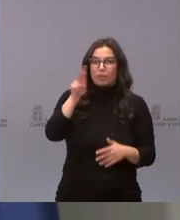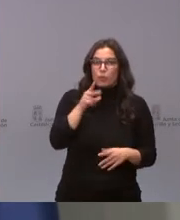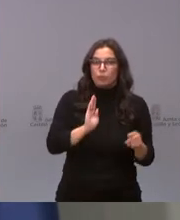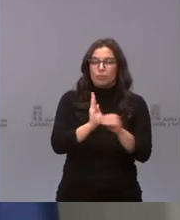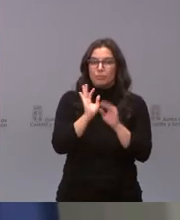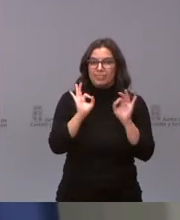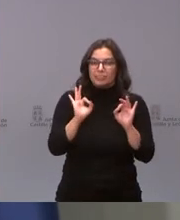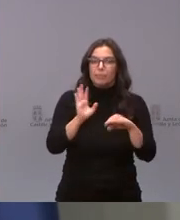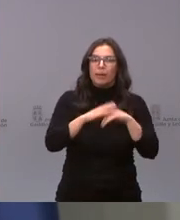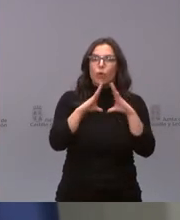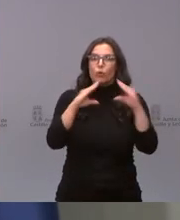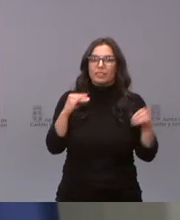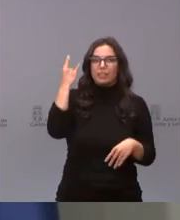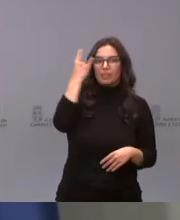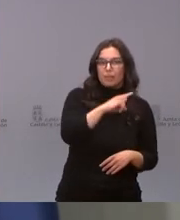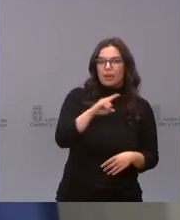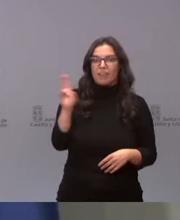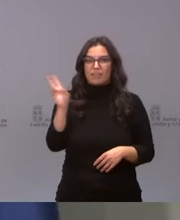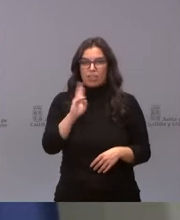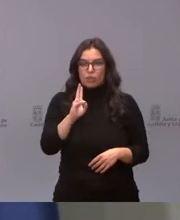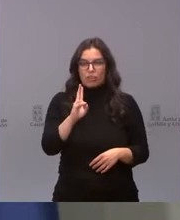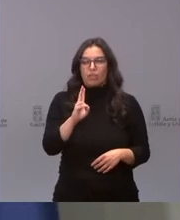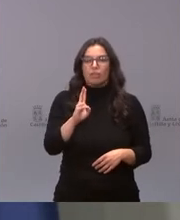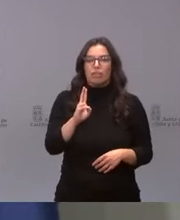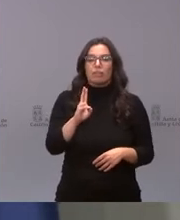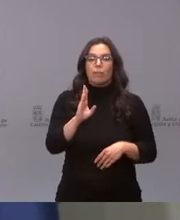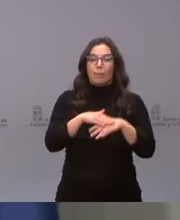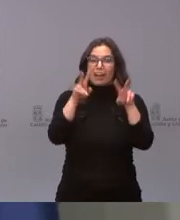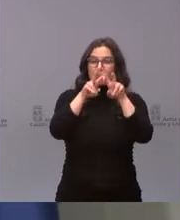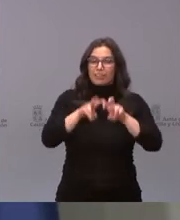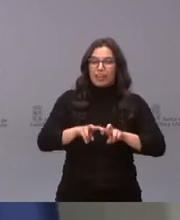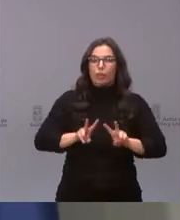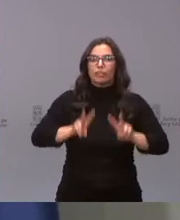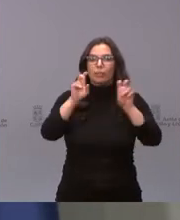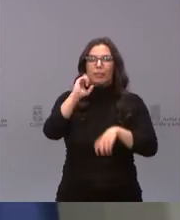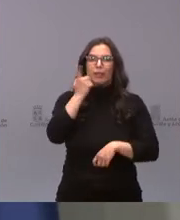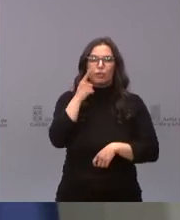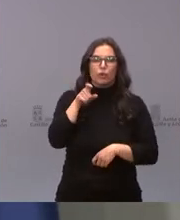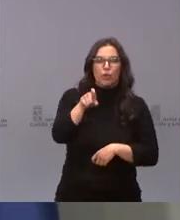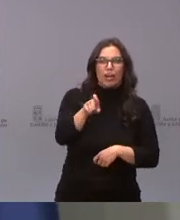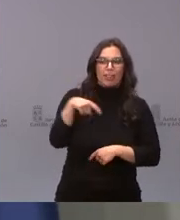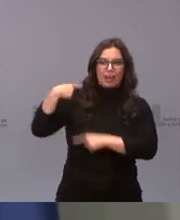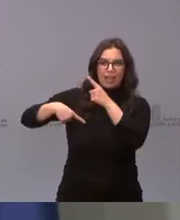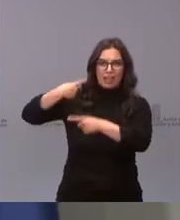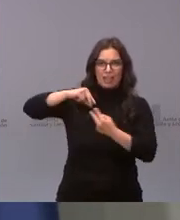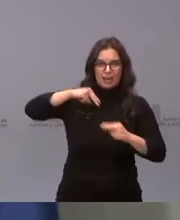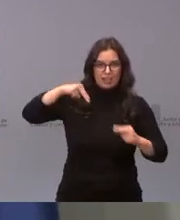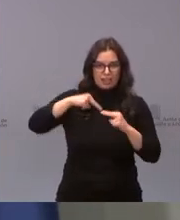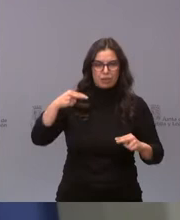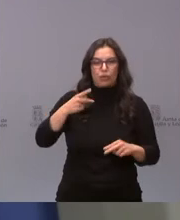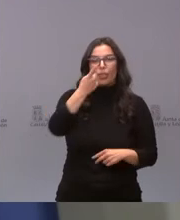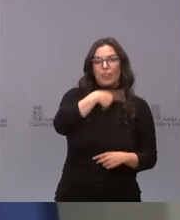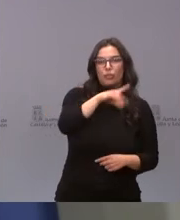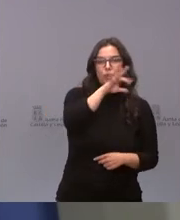destinan a las universidades de Salamanca y de Valladolid para su investigación sobre el diagnóstico del cáncer hereditario. 150.000